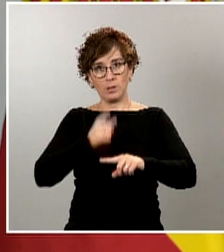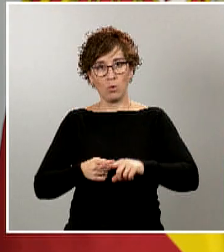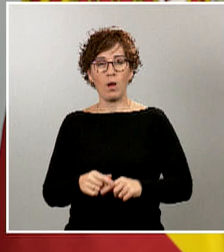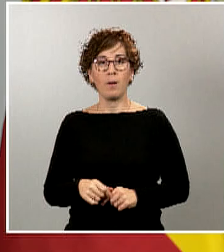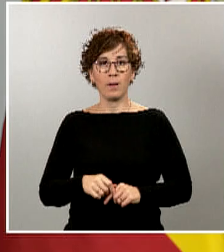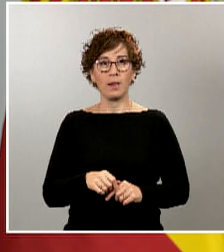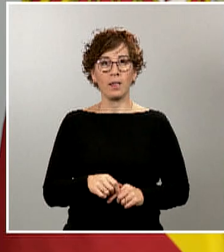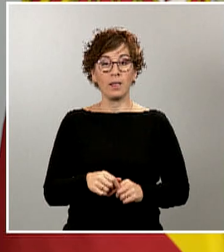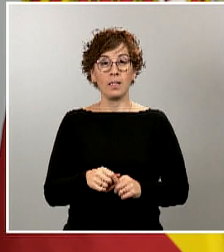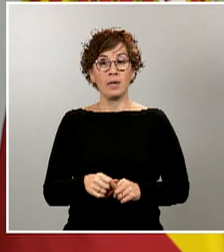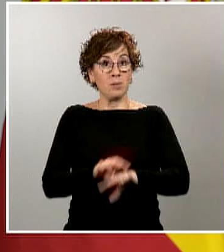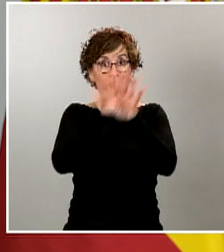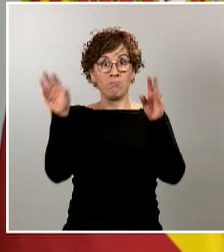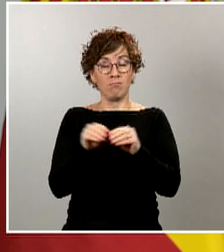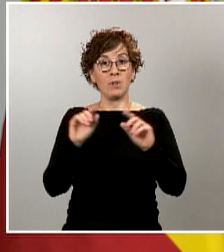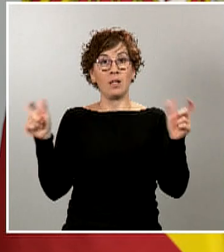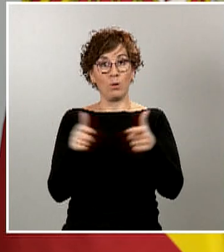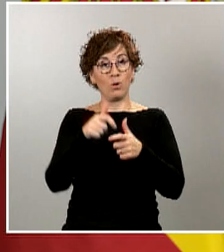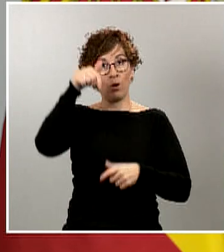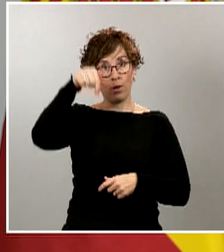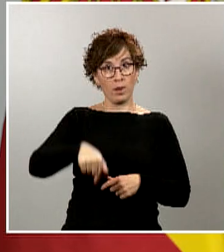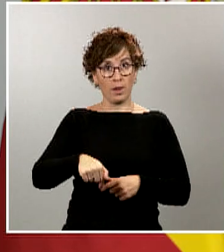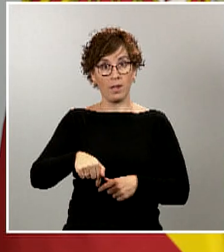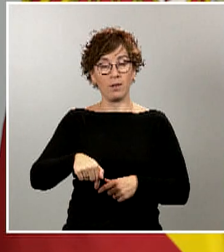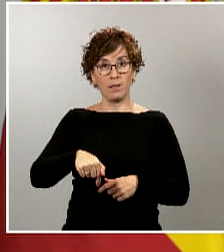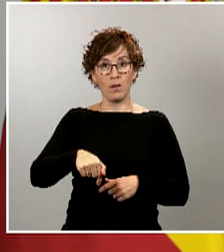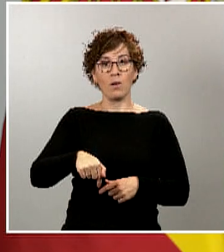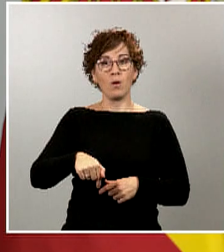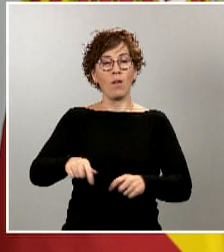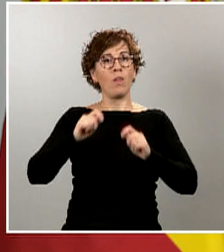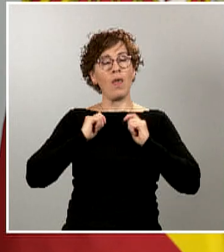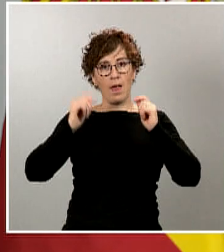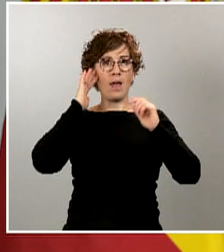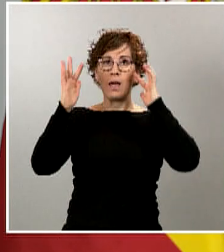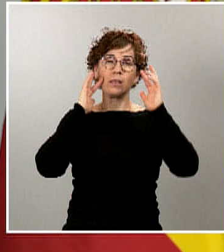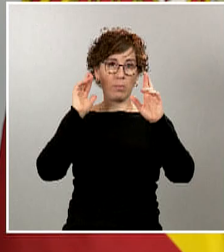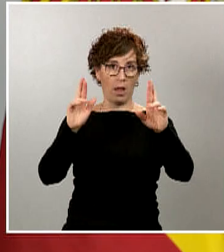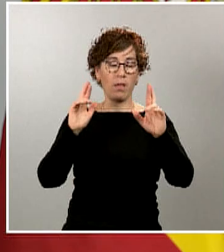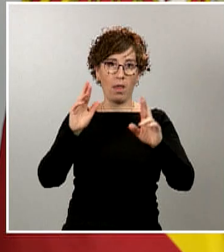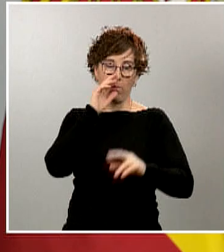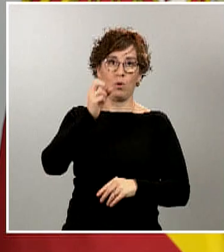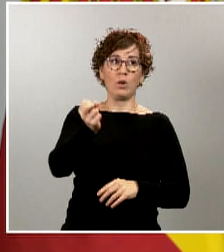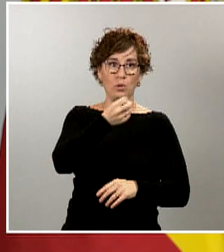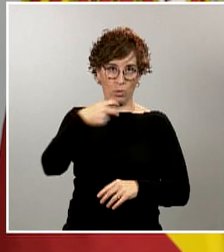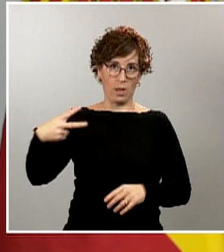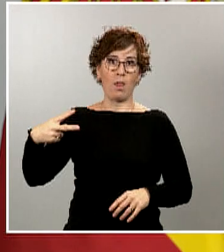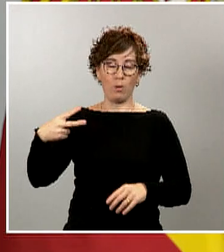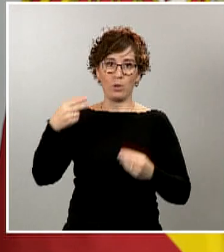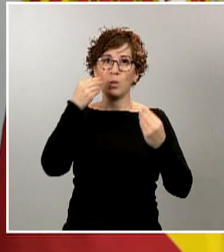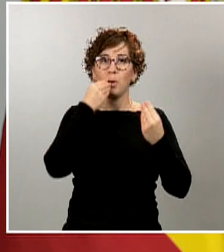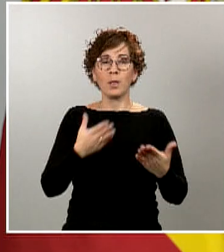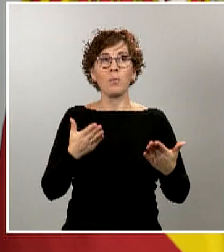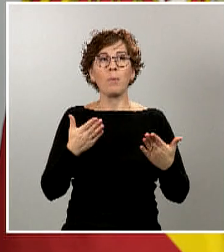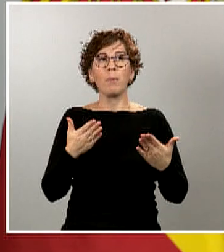de hoy ha sido un balance esperanzador por los resultados, que han sido unos resultados buenos, pero saber cómo